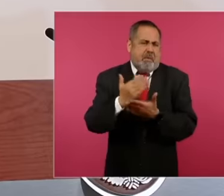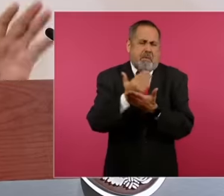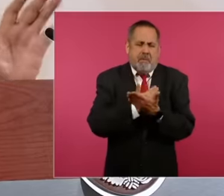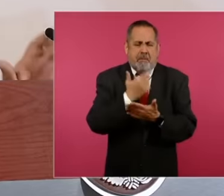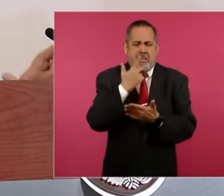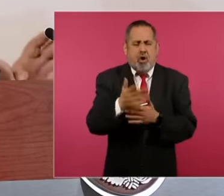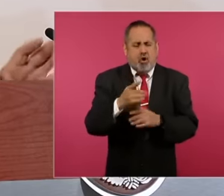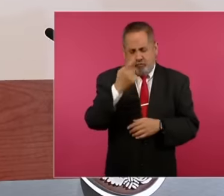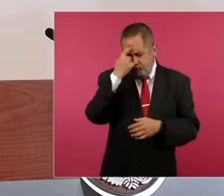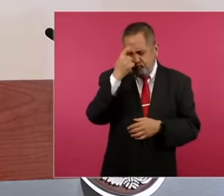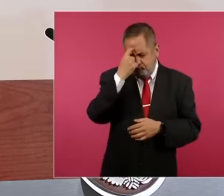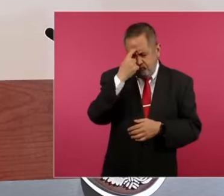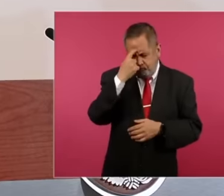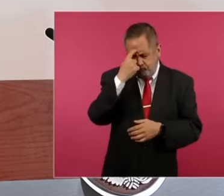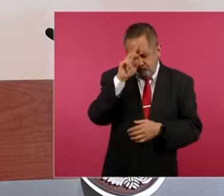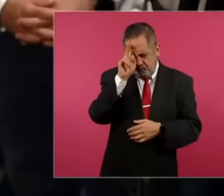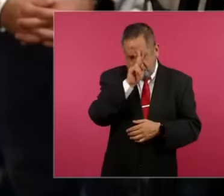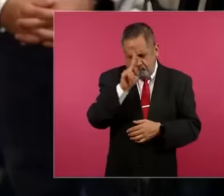lo más sensato.